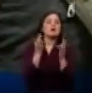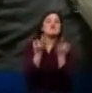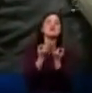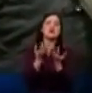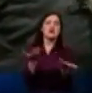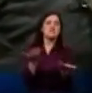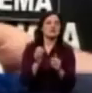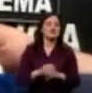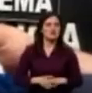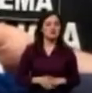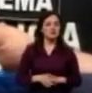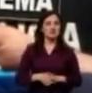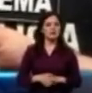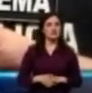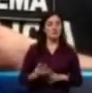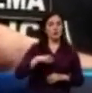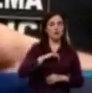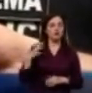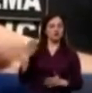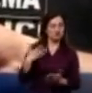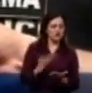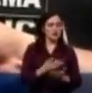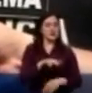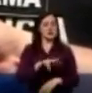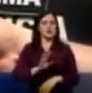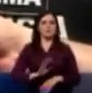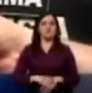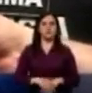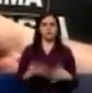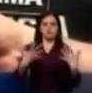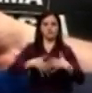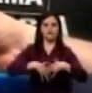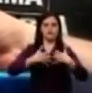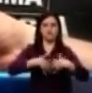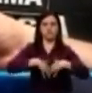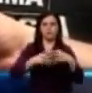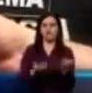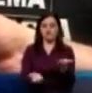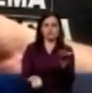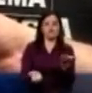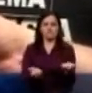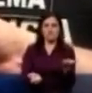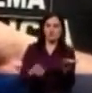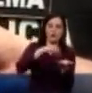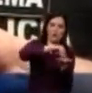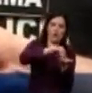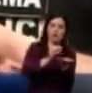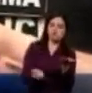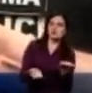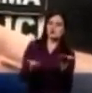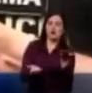en delito flagrante. A lo que llegamos encontramos incluso procesando dicha droga en una balanza y en este